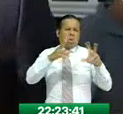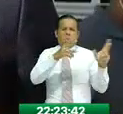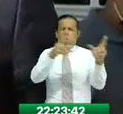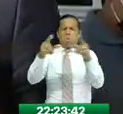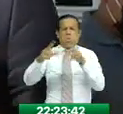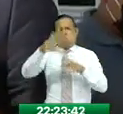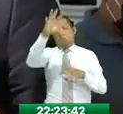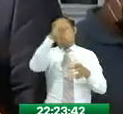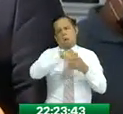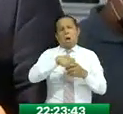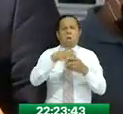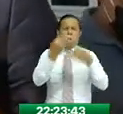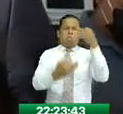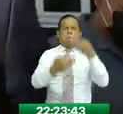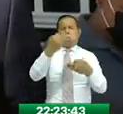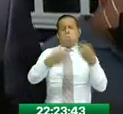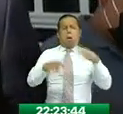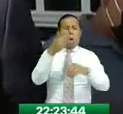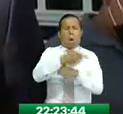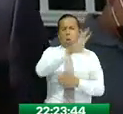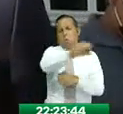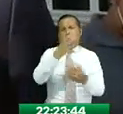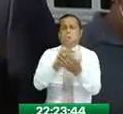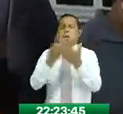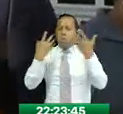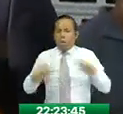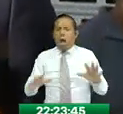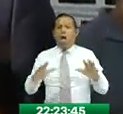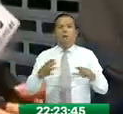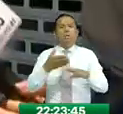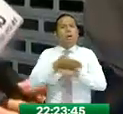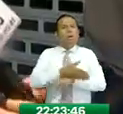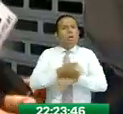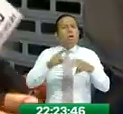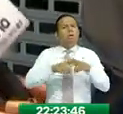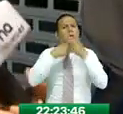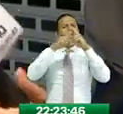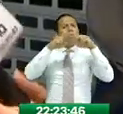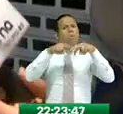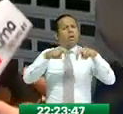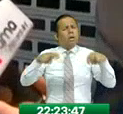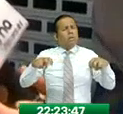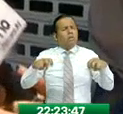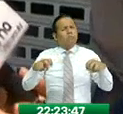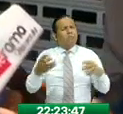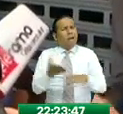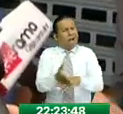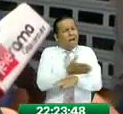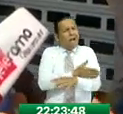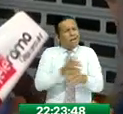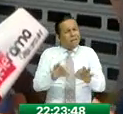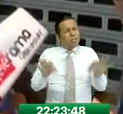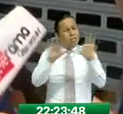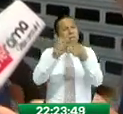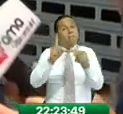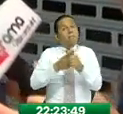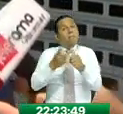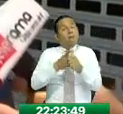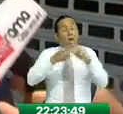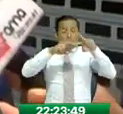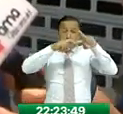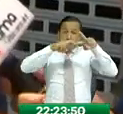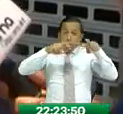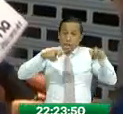procesa y luego de que se les dicta prisión y luego de que se les formula cargo se empieza a investigar. La supuesta acusación fiscal es una presunta